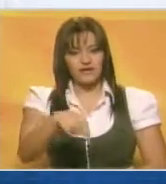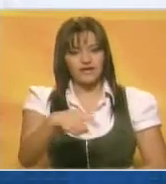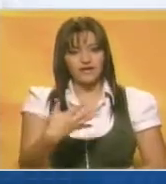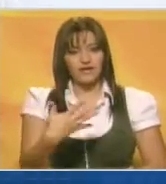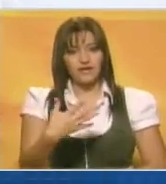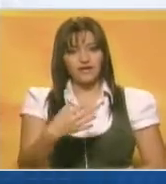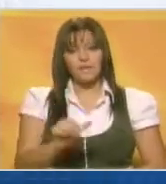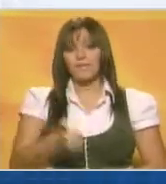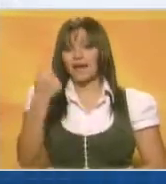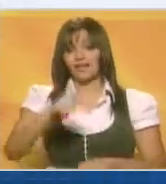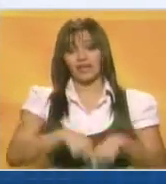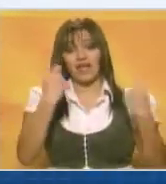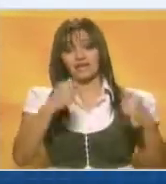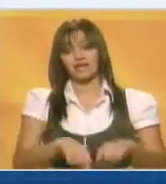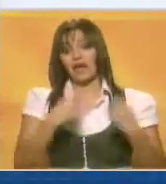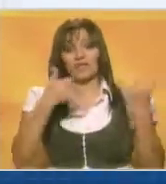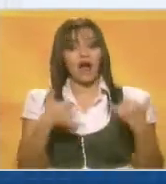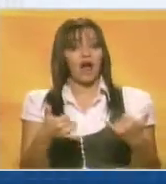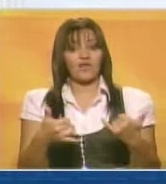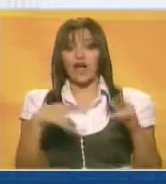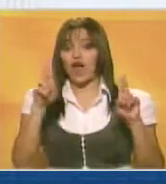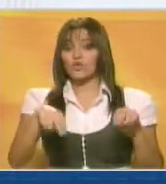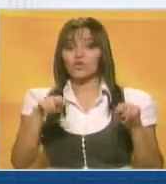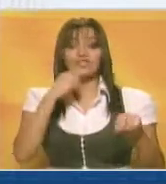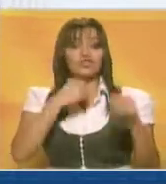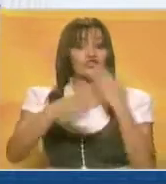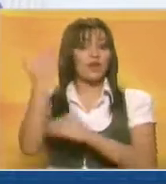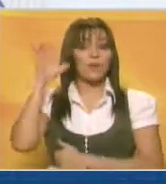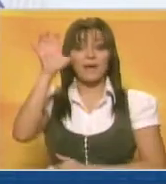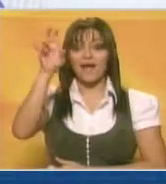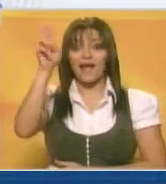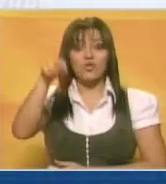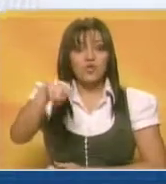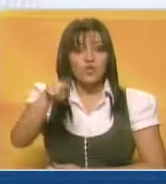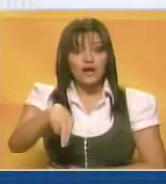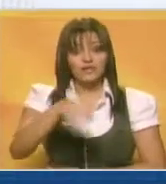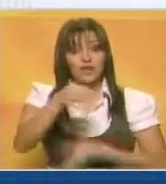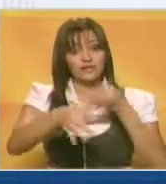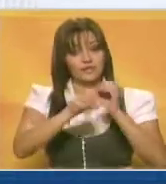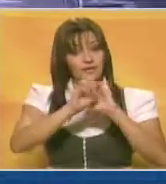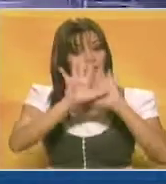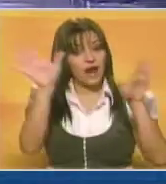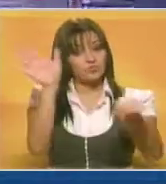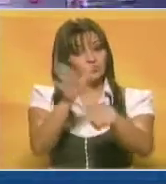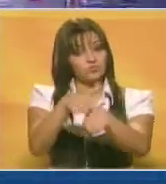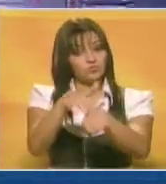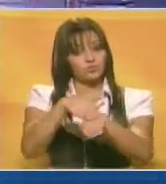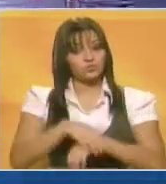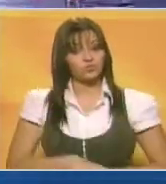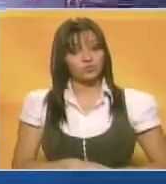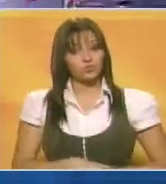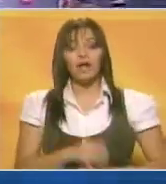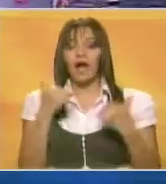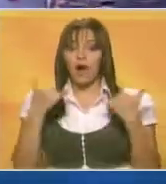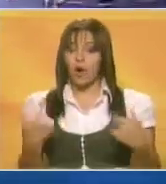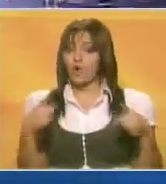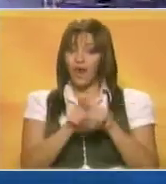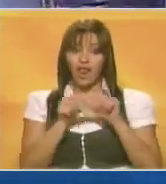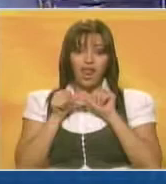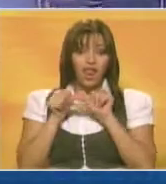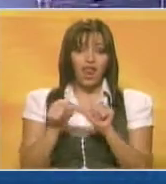Y más desastre que tenemos ahora nunca lo hubo en este país. Así de clarito. Por ahora la situación se mantiene.